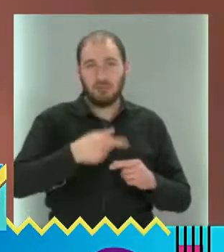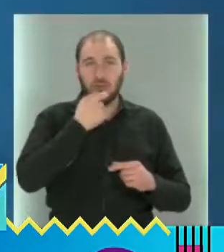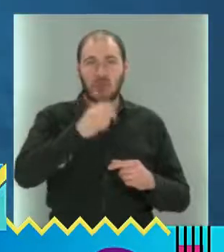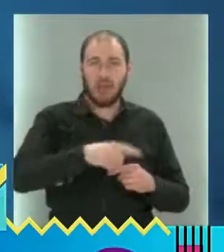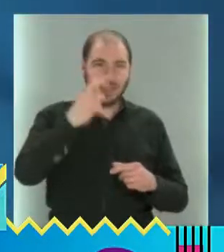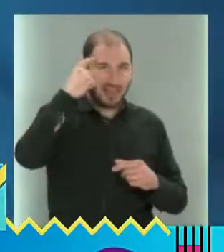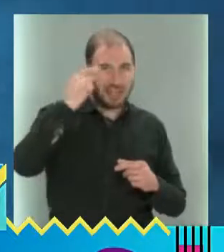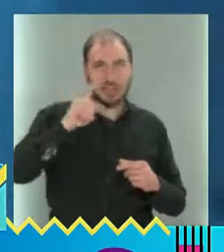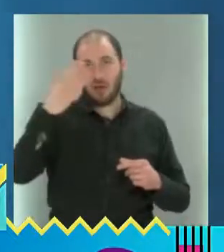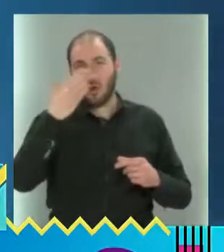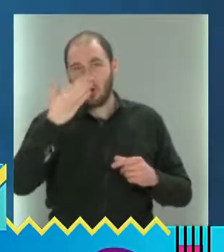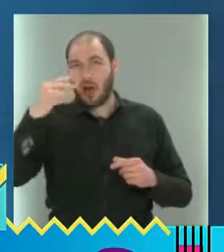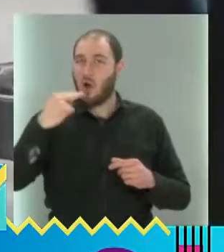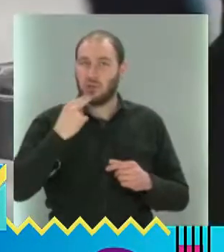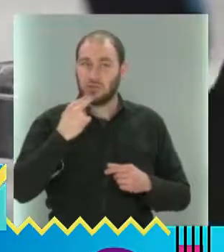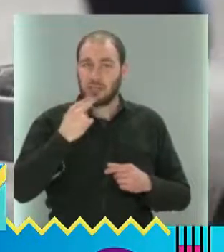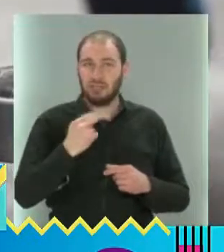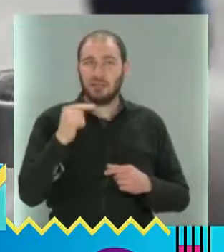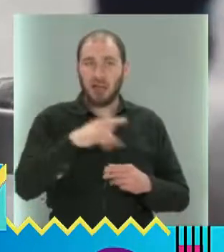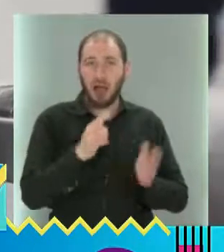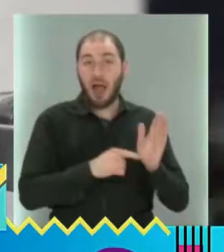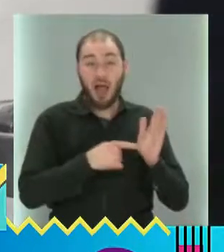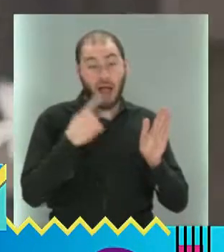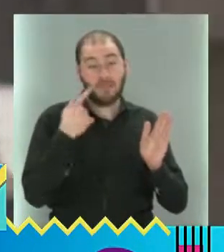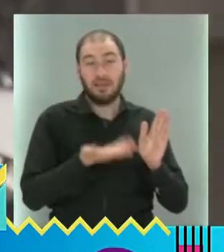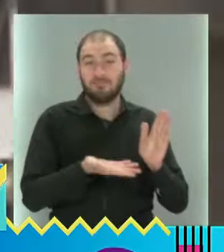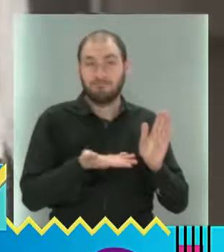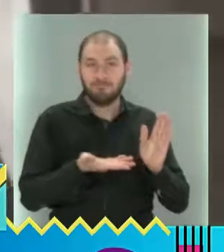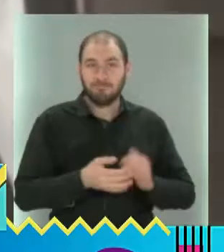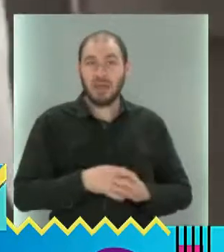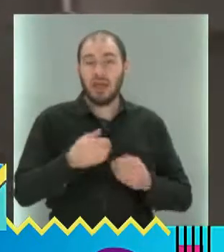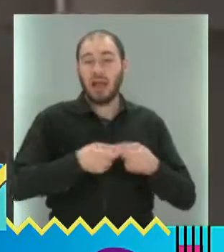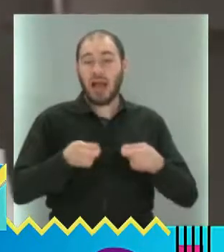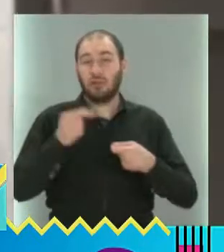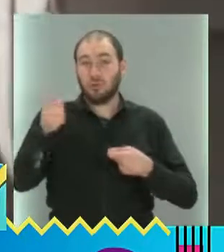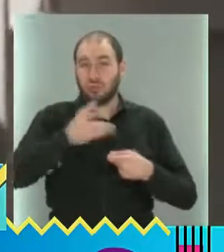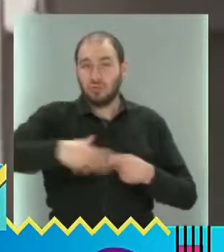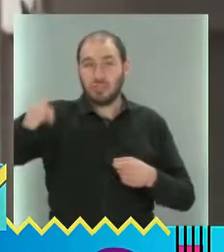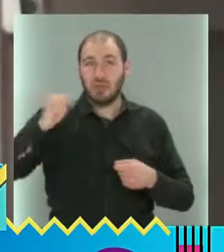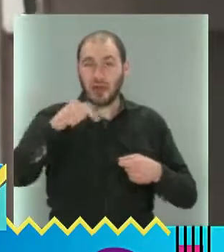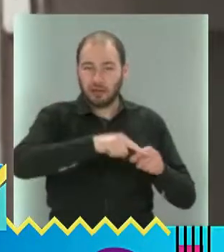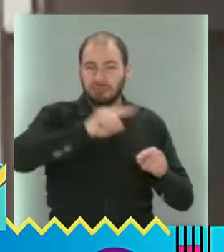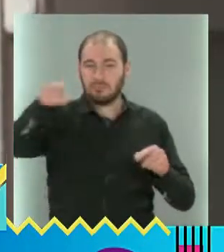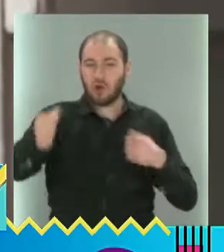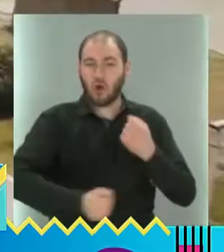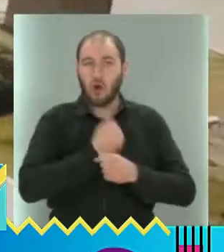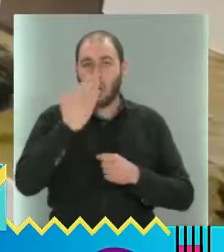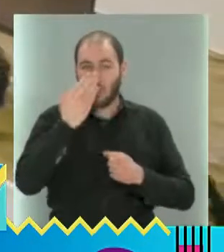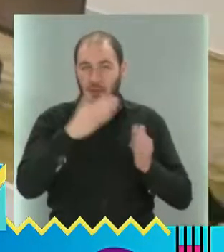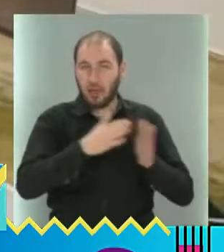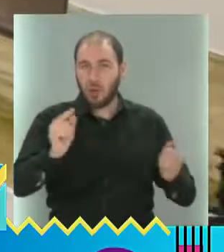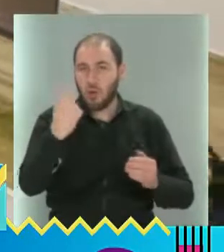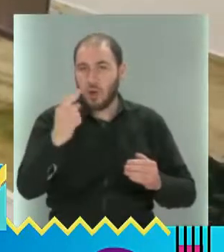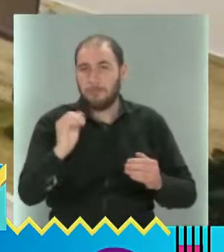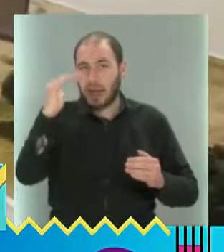vale 10 y en Córdoba vale 11, le digo, demostrame que tu costo de logística para mover de acá hasta Córdoba es más de